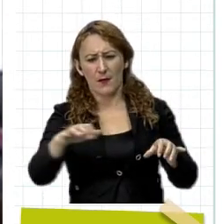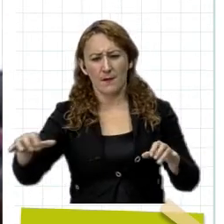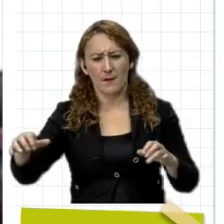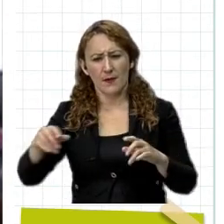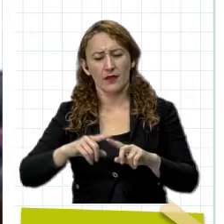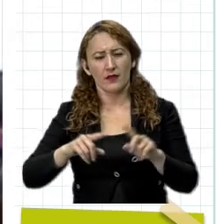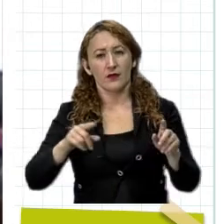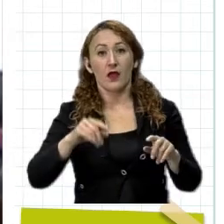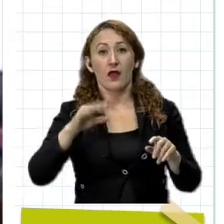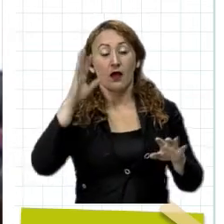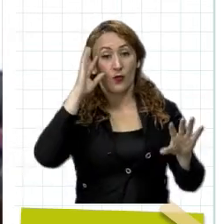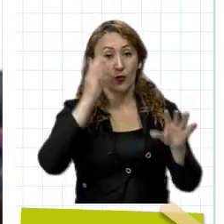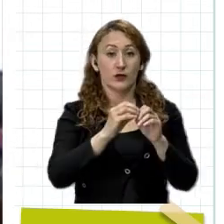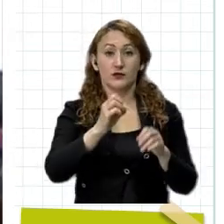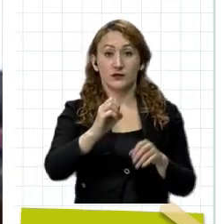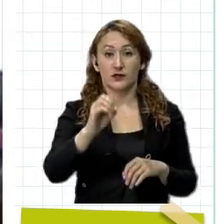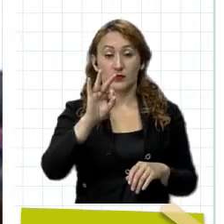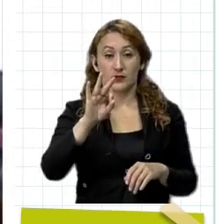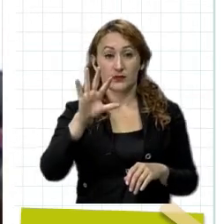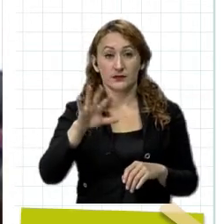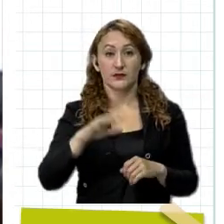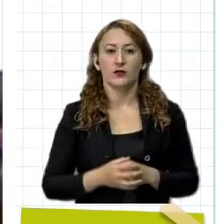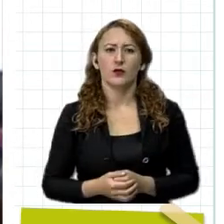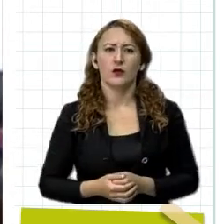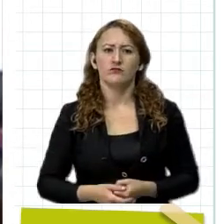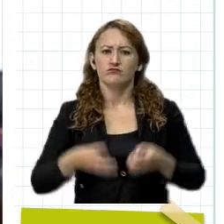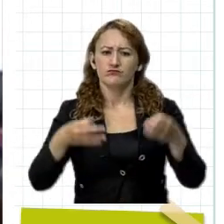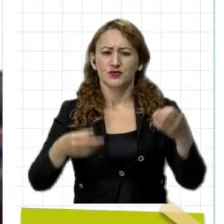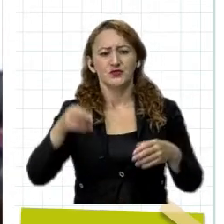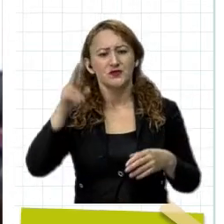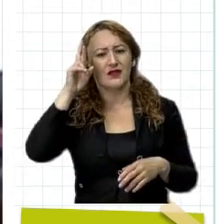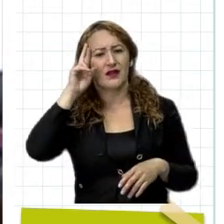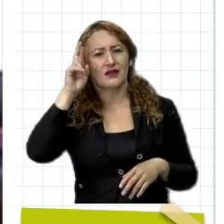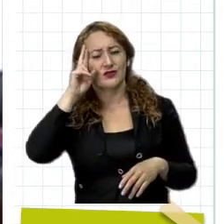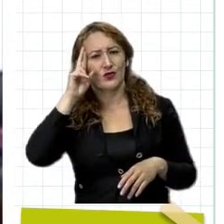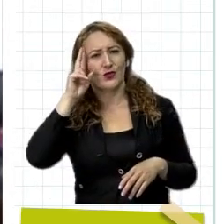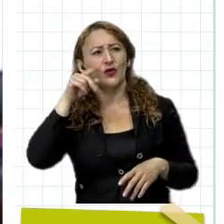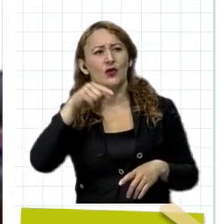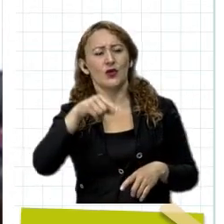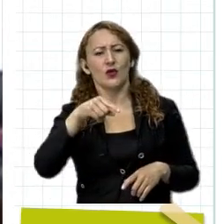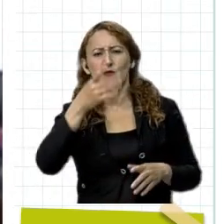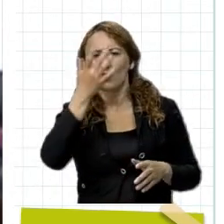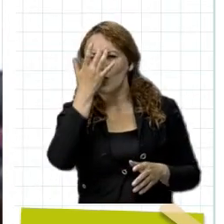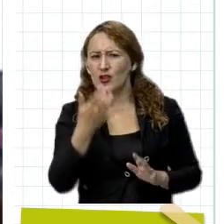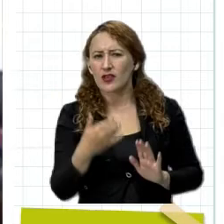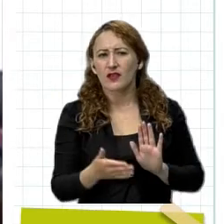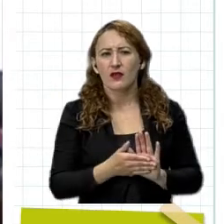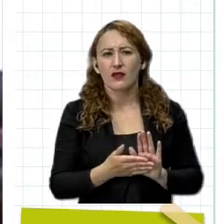Acuerdo 035, cabe la pregunta de la razón por la cual los acuerdos